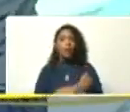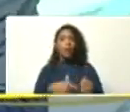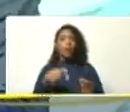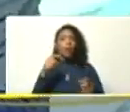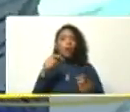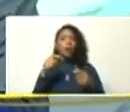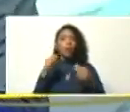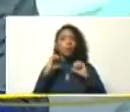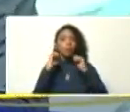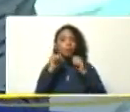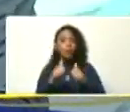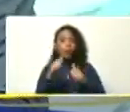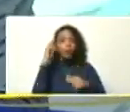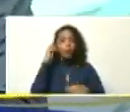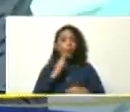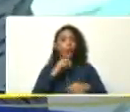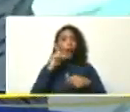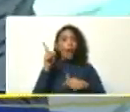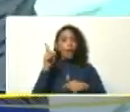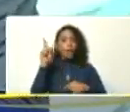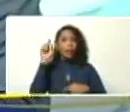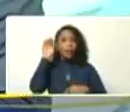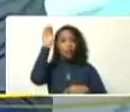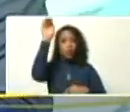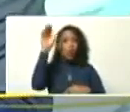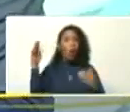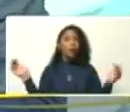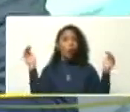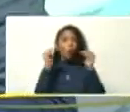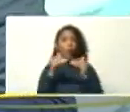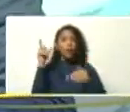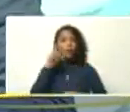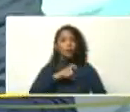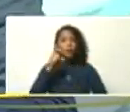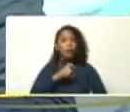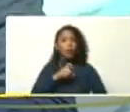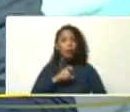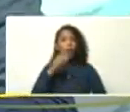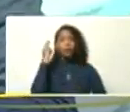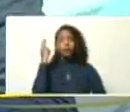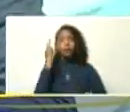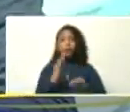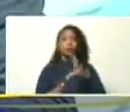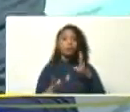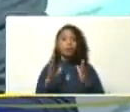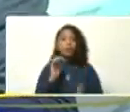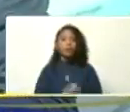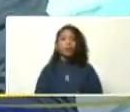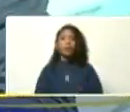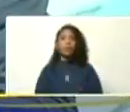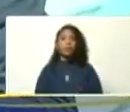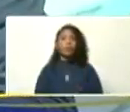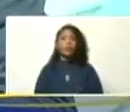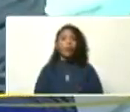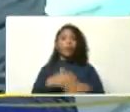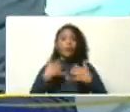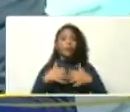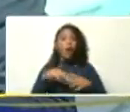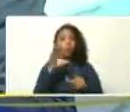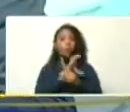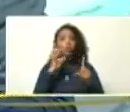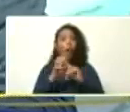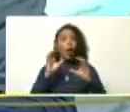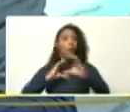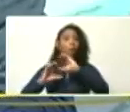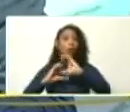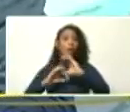orígenes de Bolívar, ese destino común que necesitamos y que lamentablemente desde la industria cultural comunicacional se